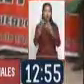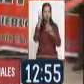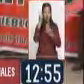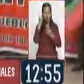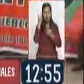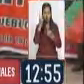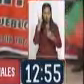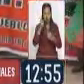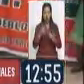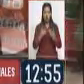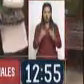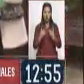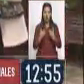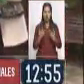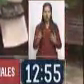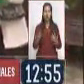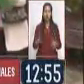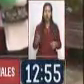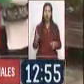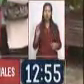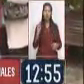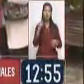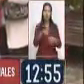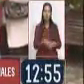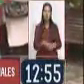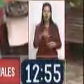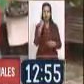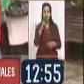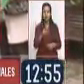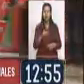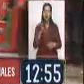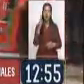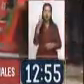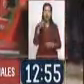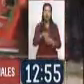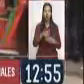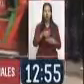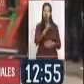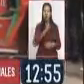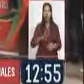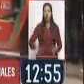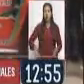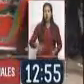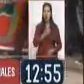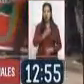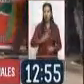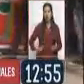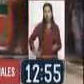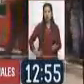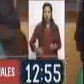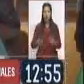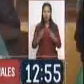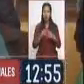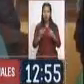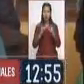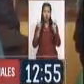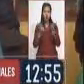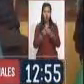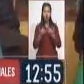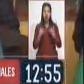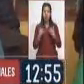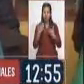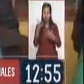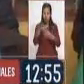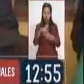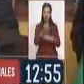o de una nueva agrupación ciudadana que va a participar en las elecciones subnacionales. Esta agrupación ciudadana está conformada por